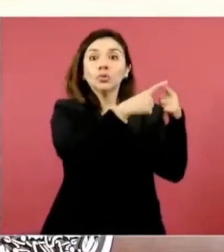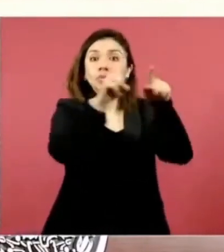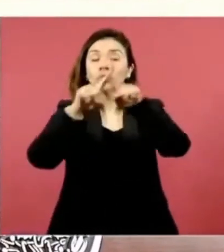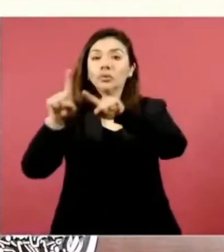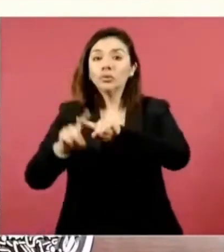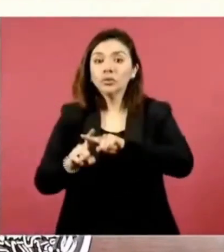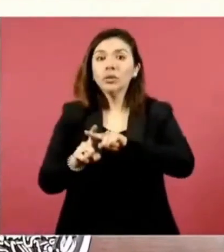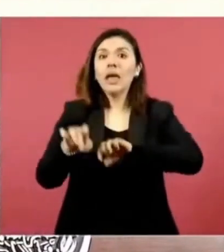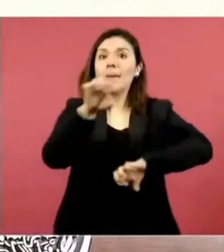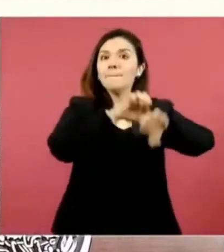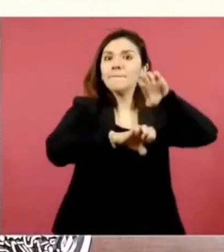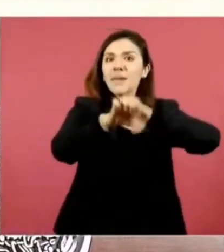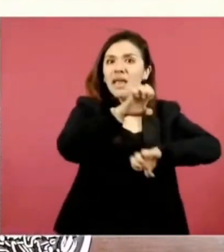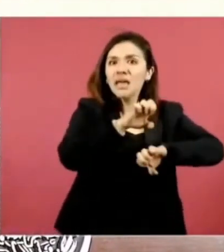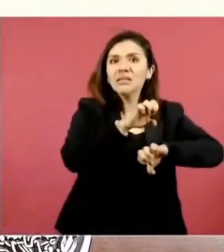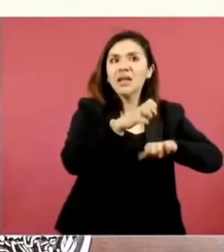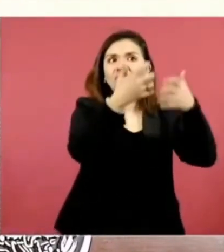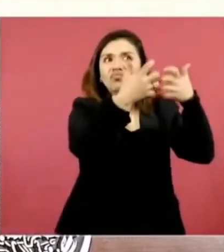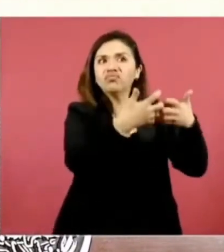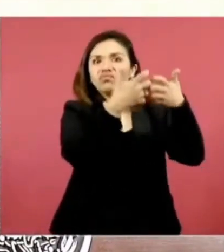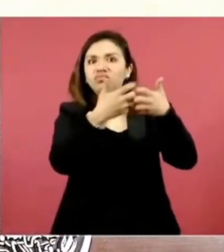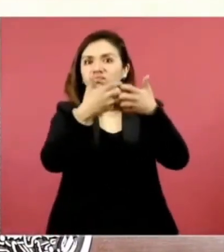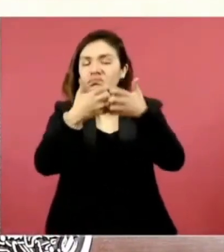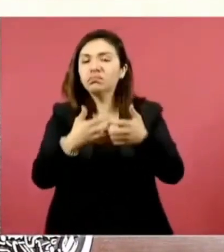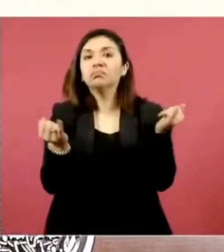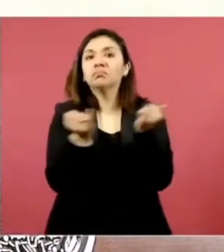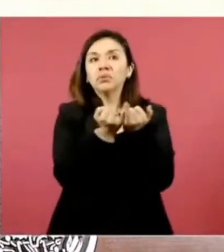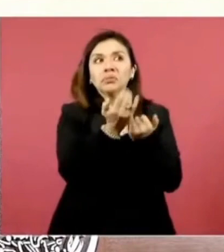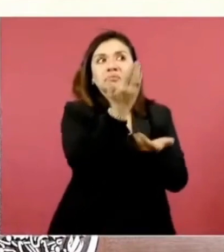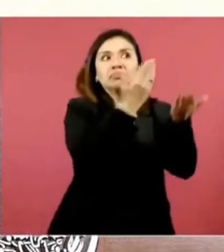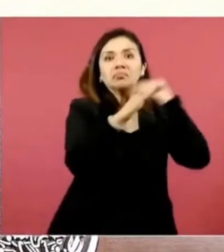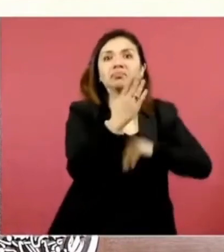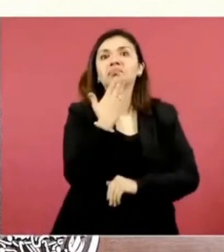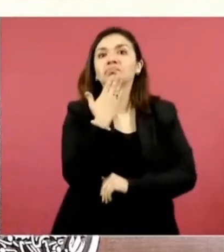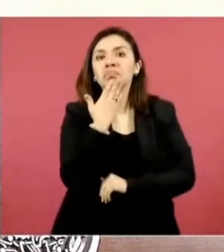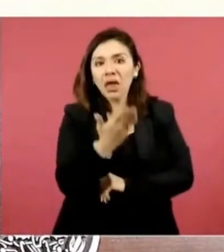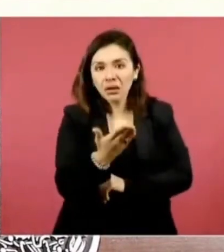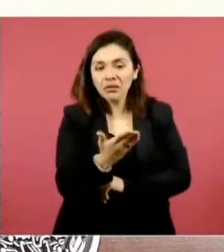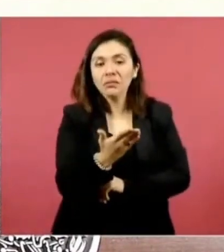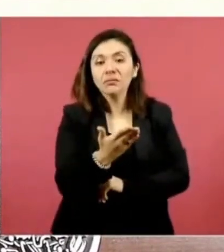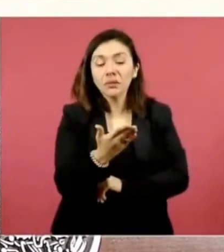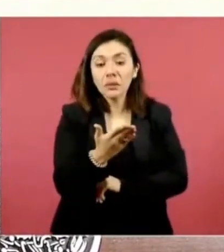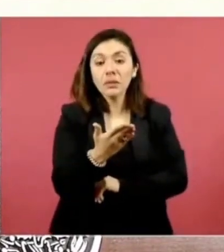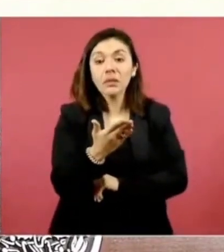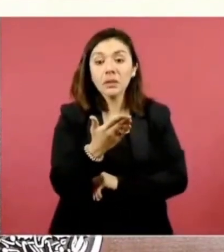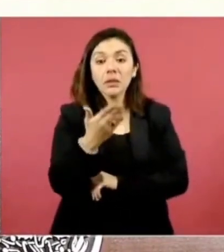a las empresas, les fue bien.